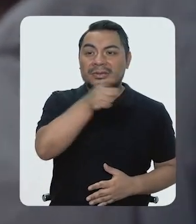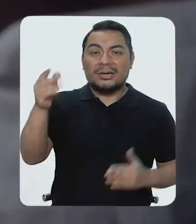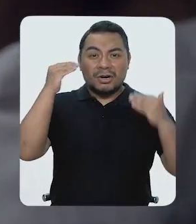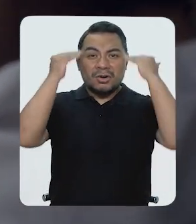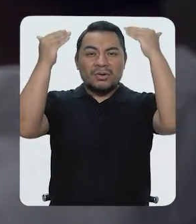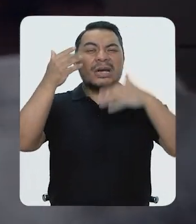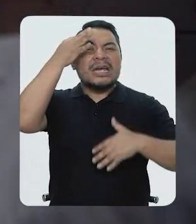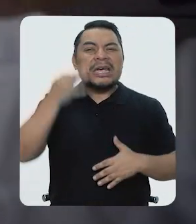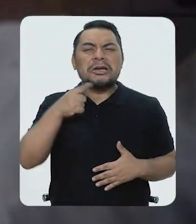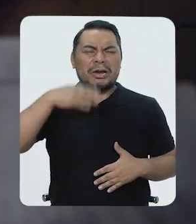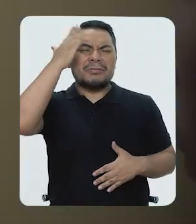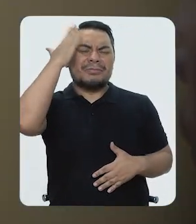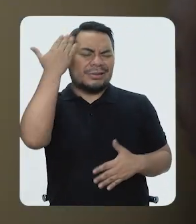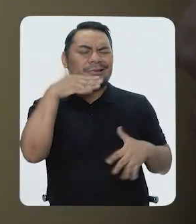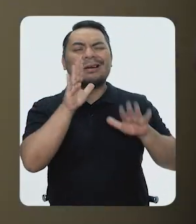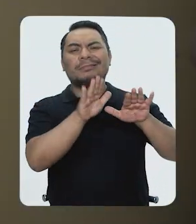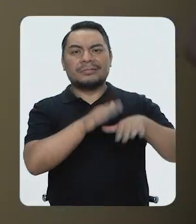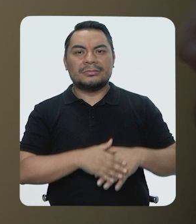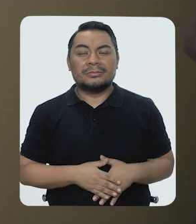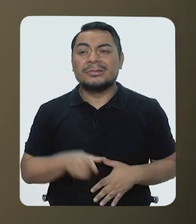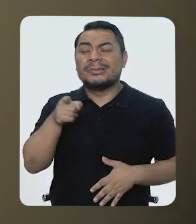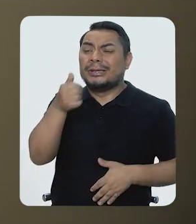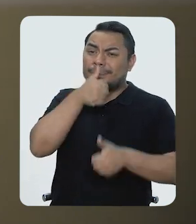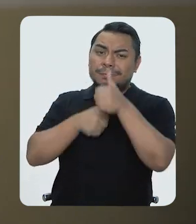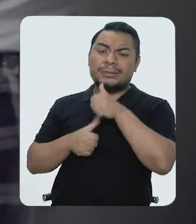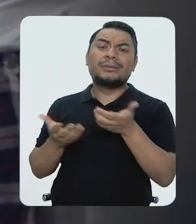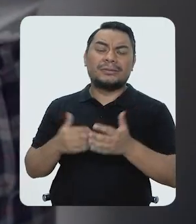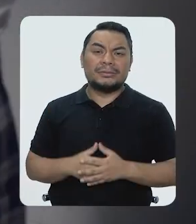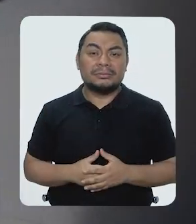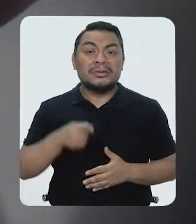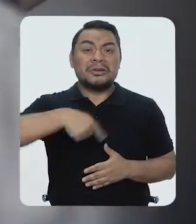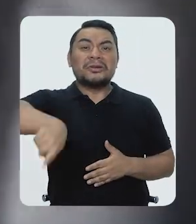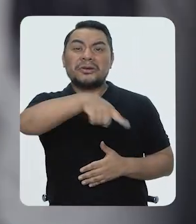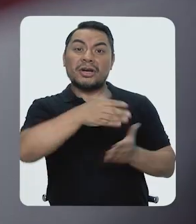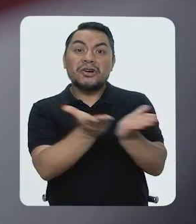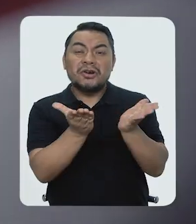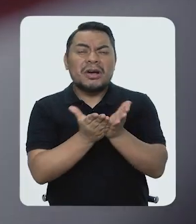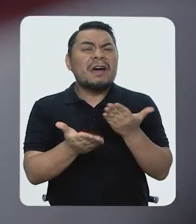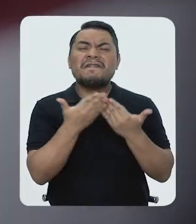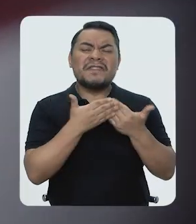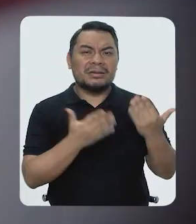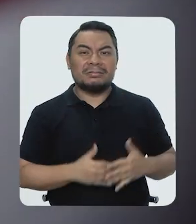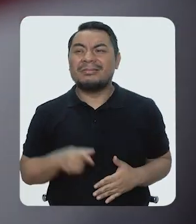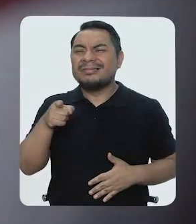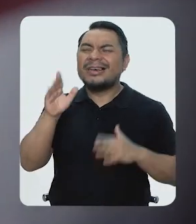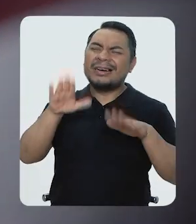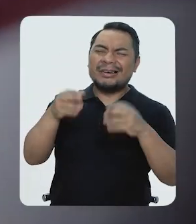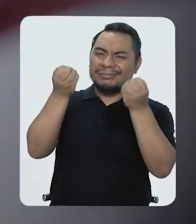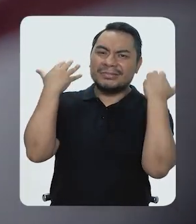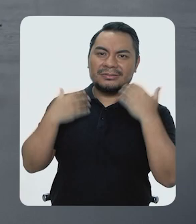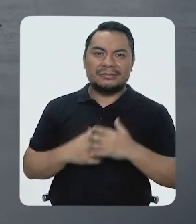Los adultos creemos que lo sabemos todo. Solo estoy jugando. Que en el colegio la vida es fácil. No es para